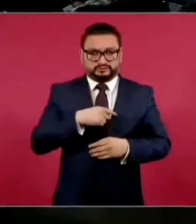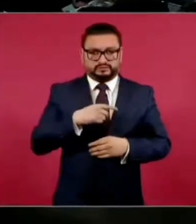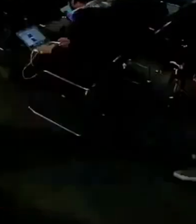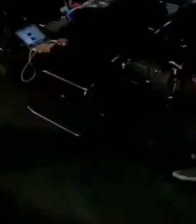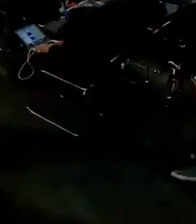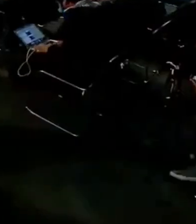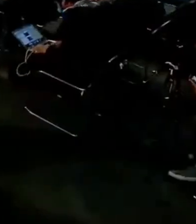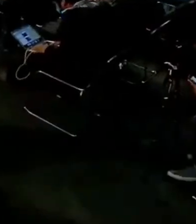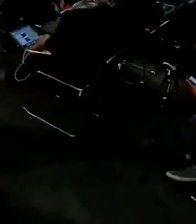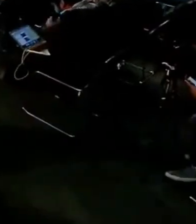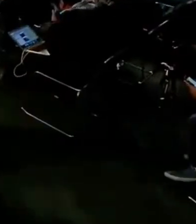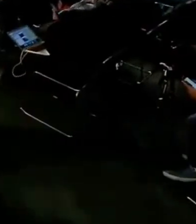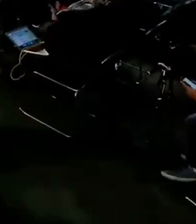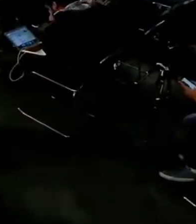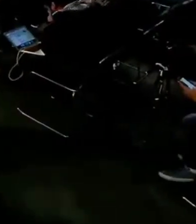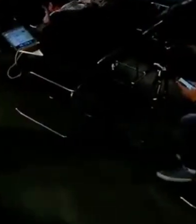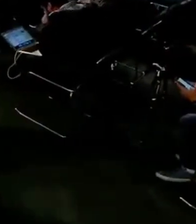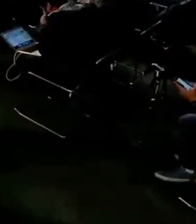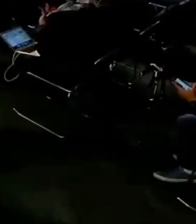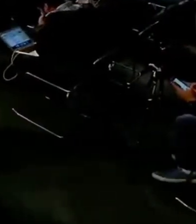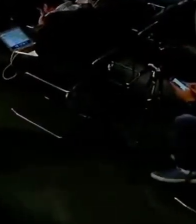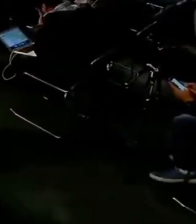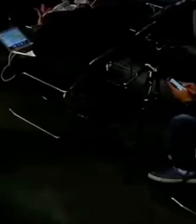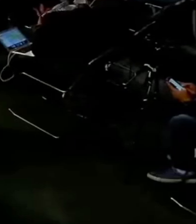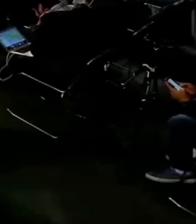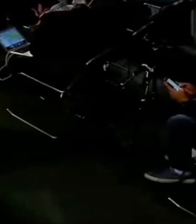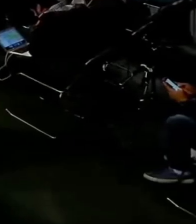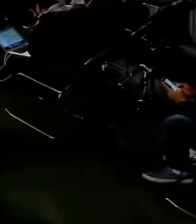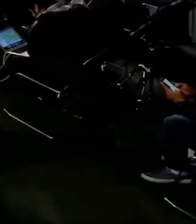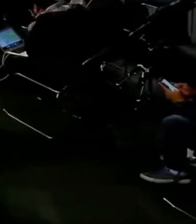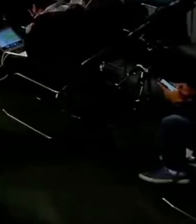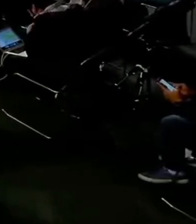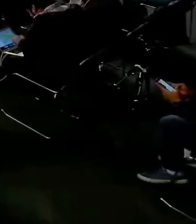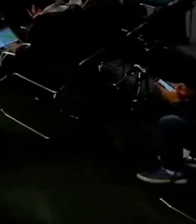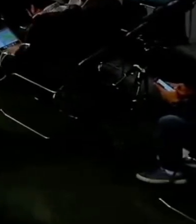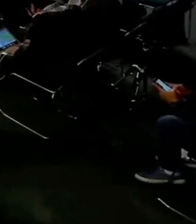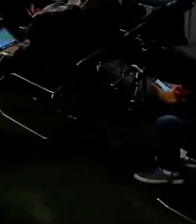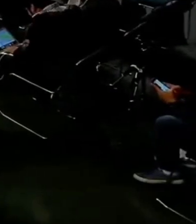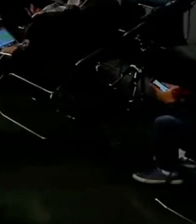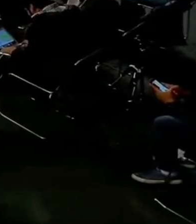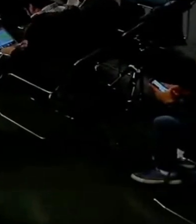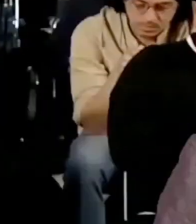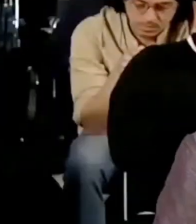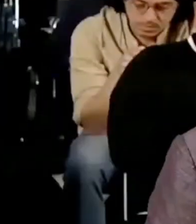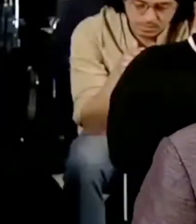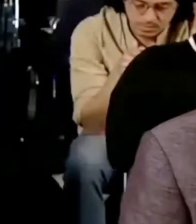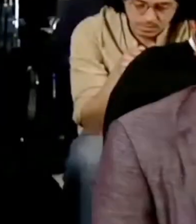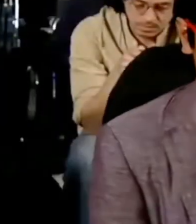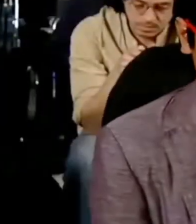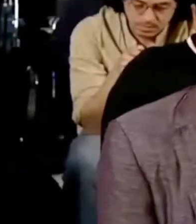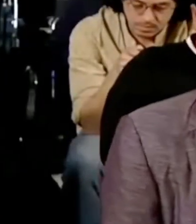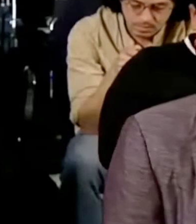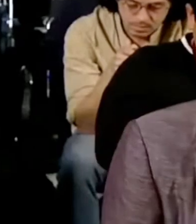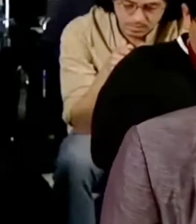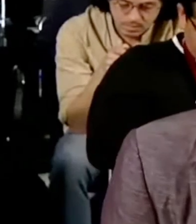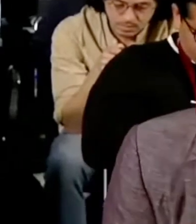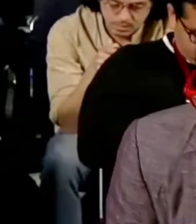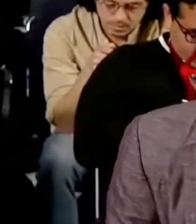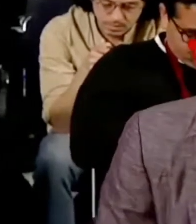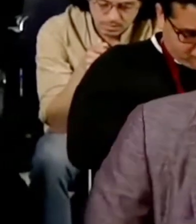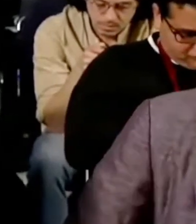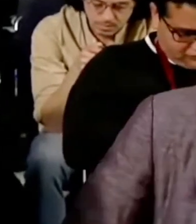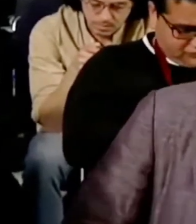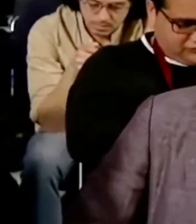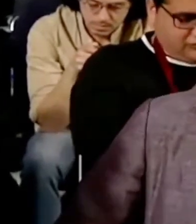informe preliminar de la Auditoría Superior de la Federación sobre esta fiscalización que se hizo al Instituto Nacional de